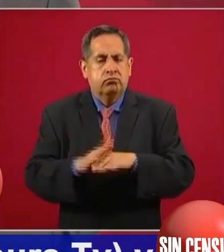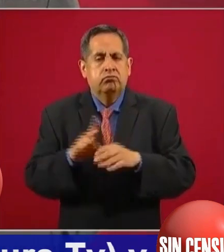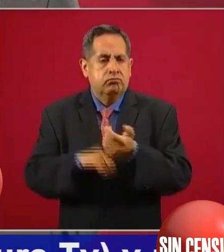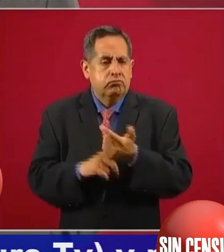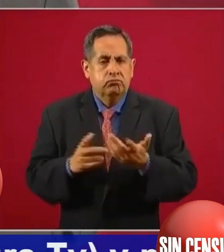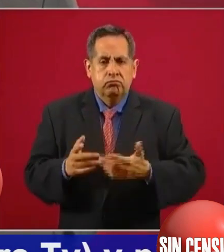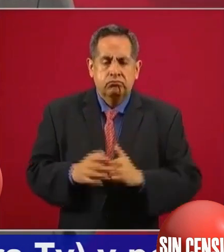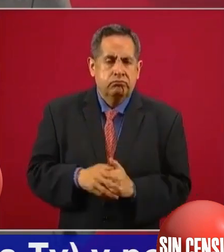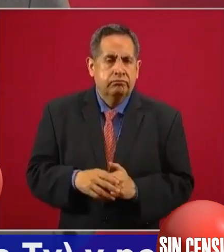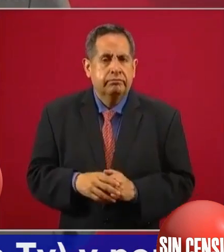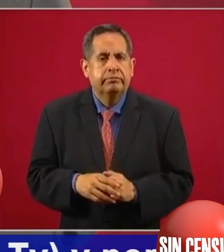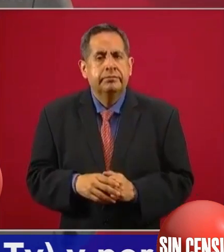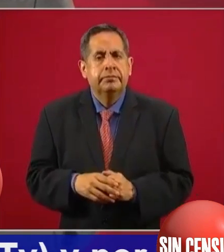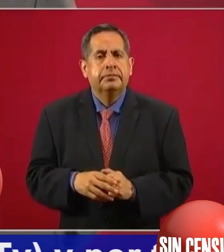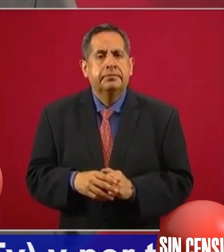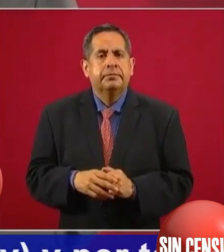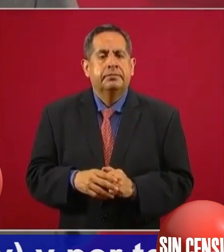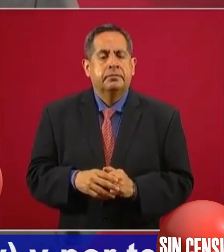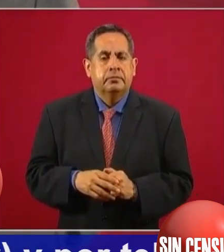Vamos a ir